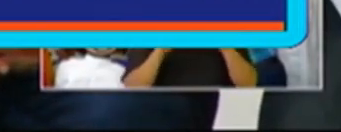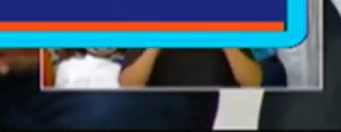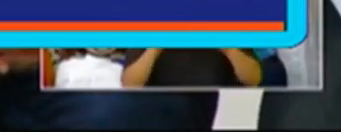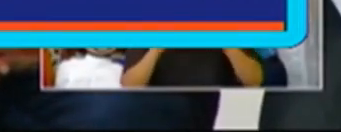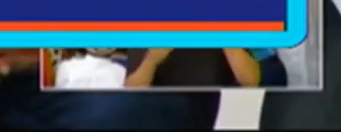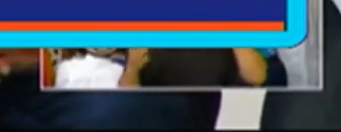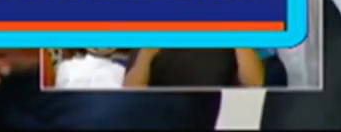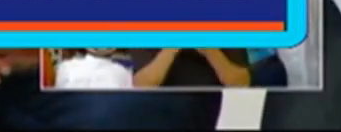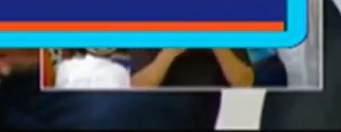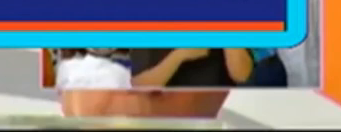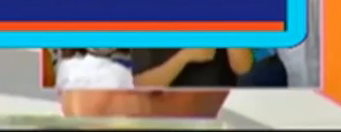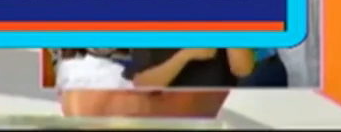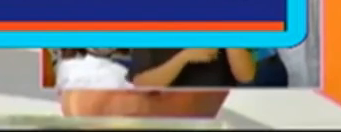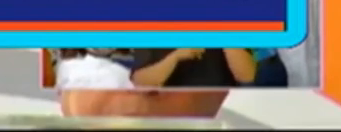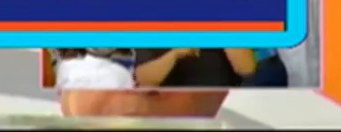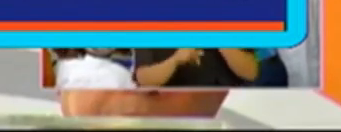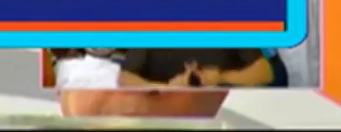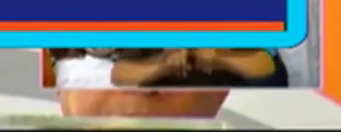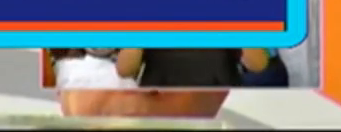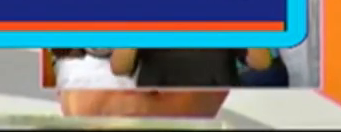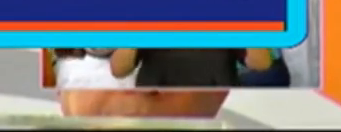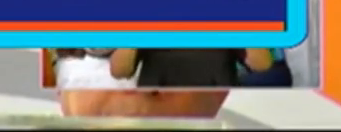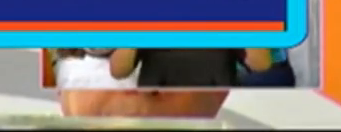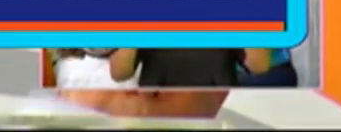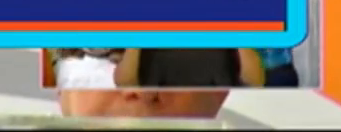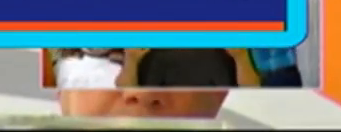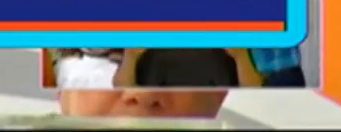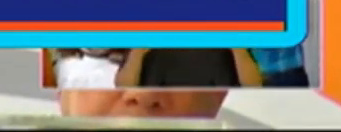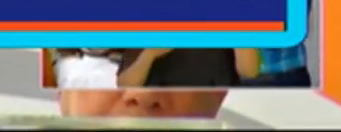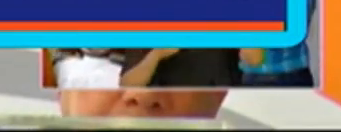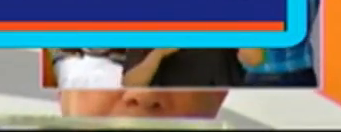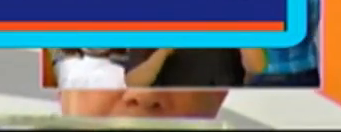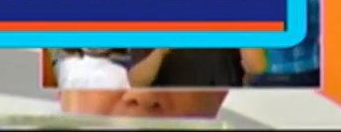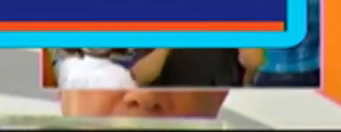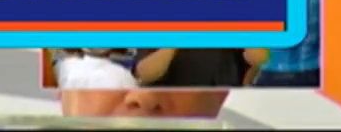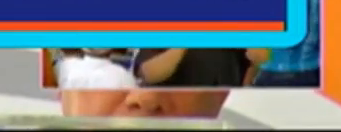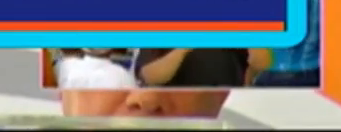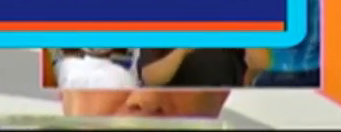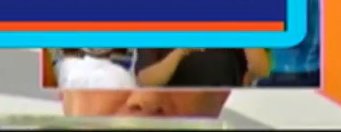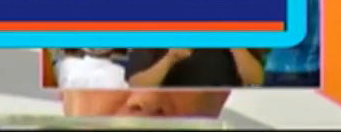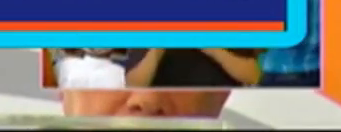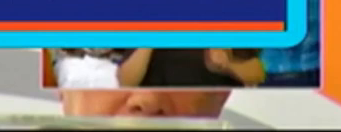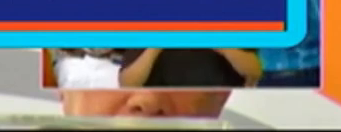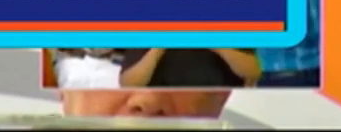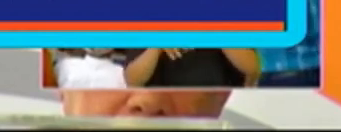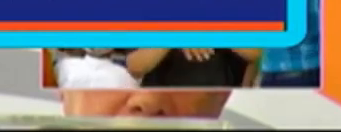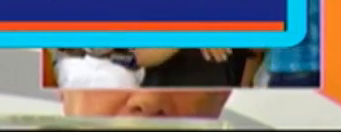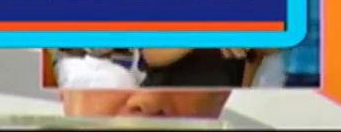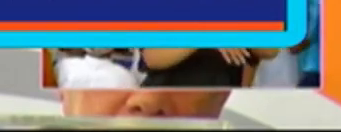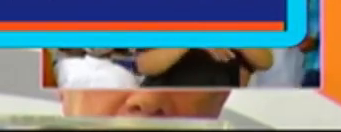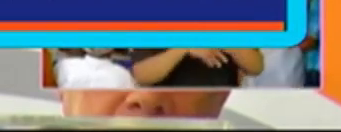de calidad es la diferencia entre alcanzar nuestras metas como persona, nuestros sueños